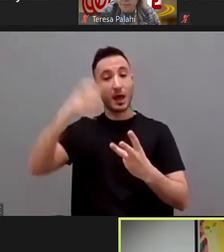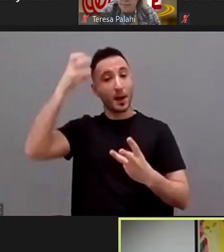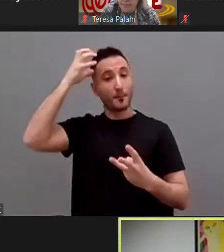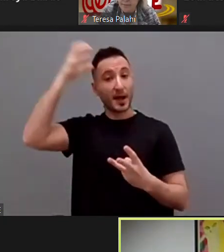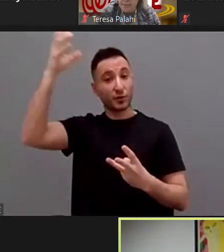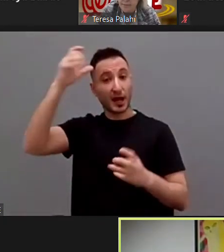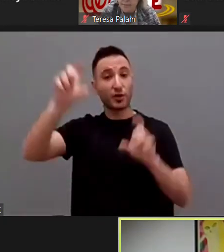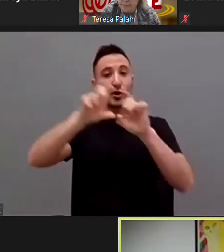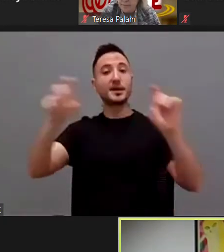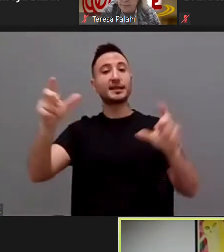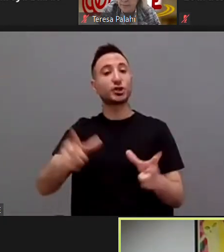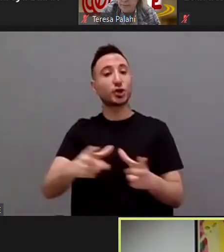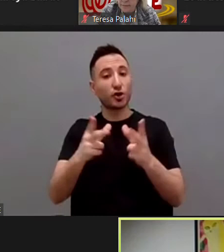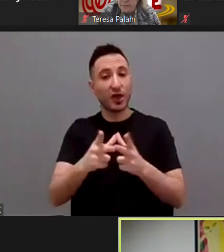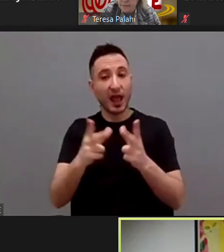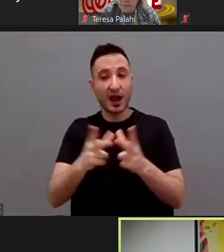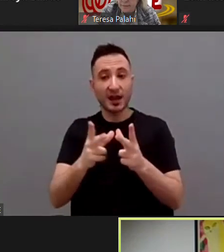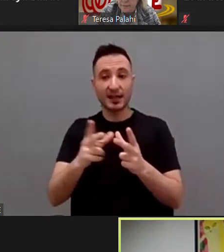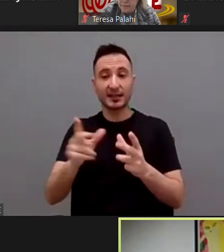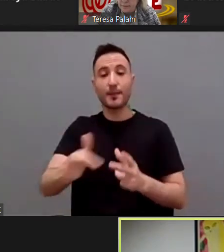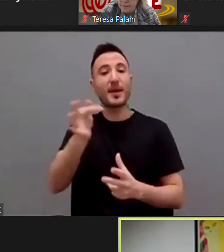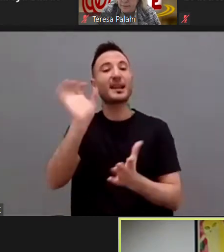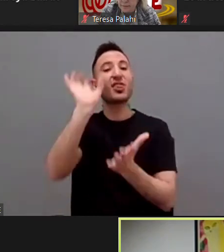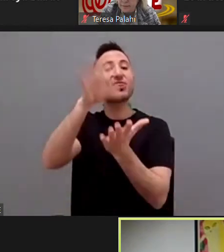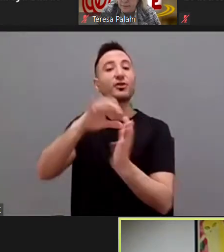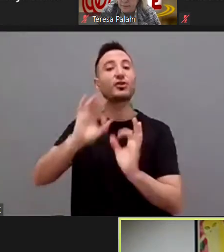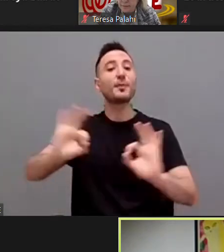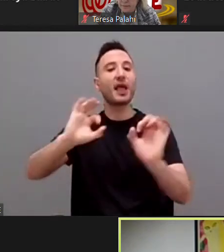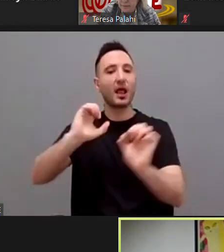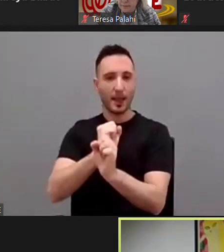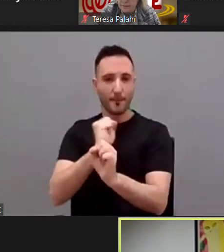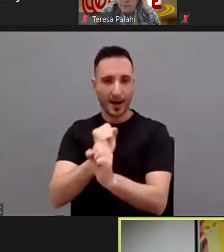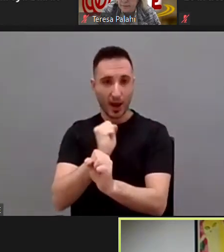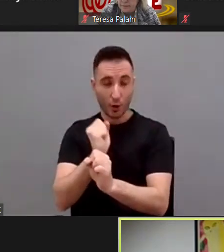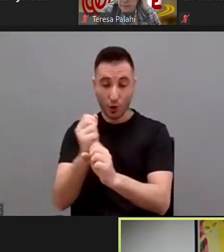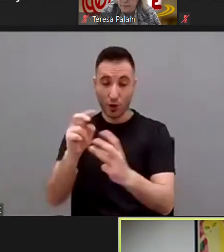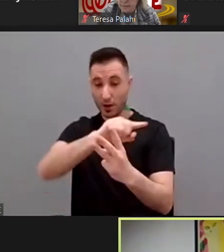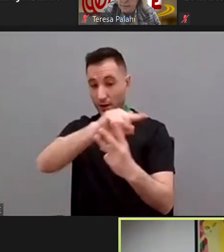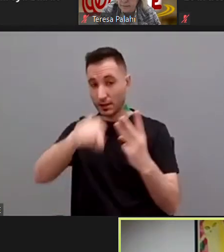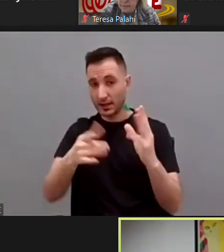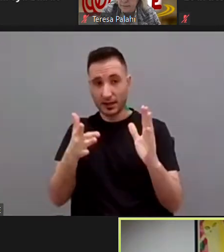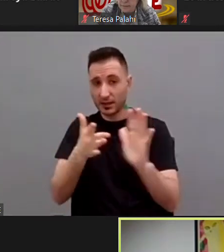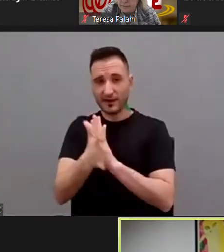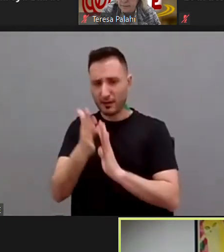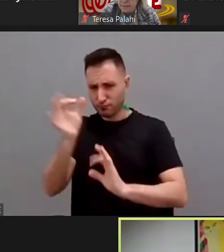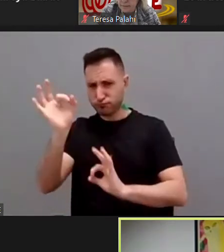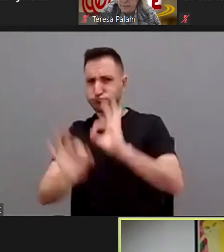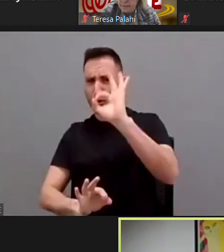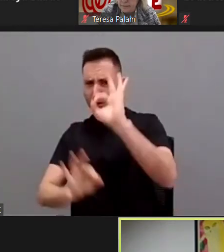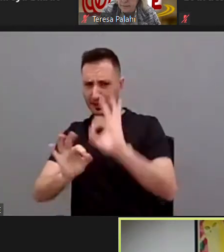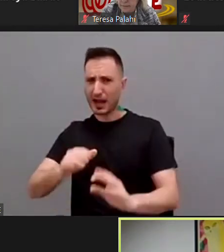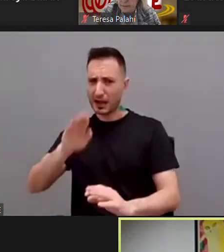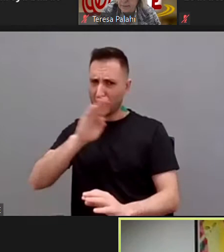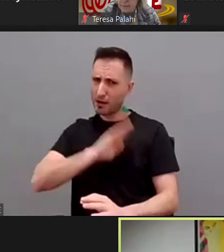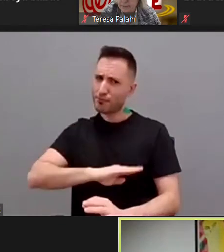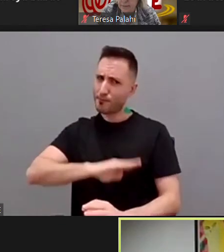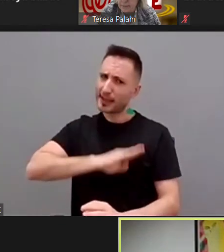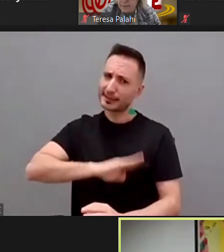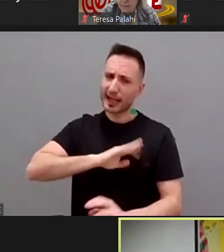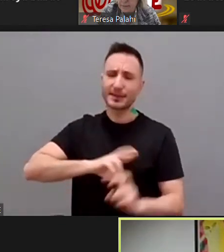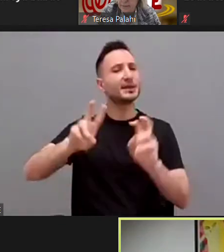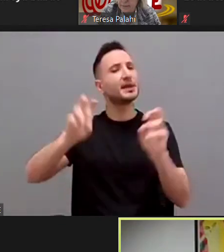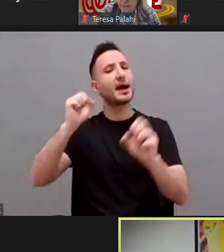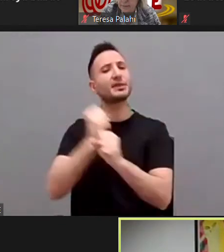sociales, de centros especiales de empleo que representan a un porcentaje muy elevado de los empleos que hay para personas